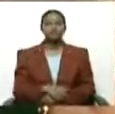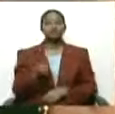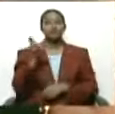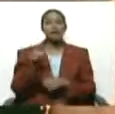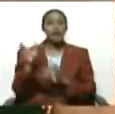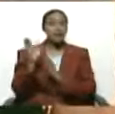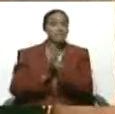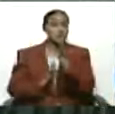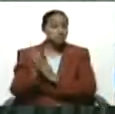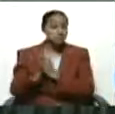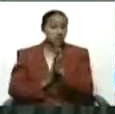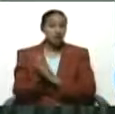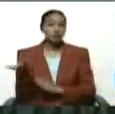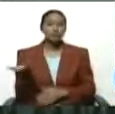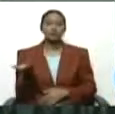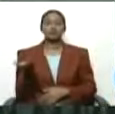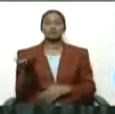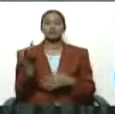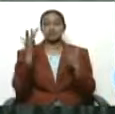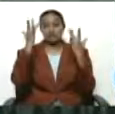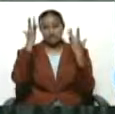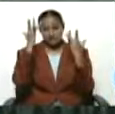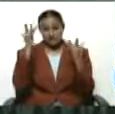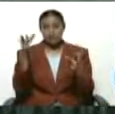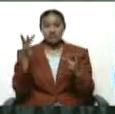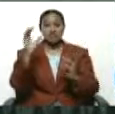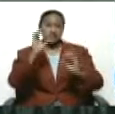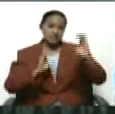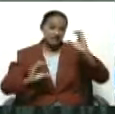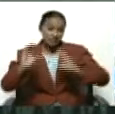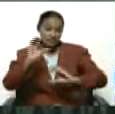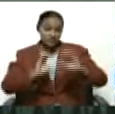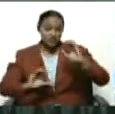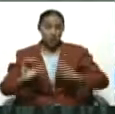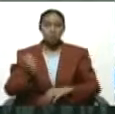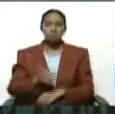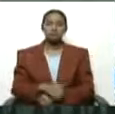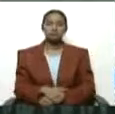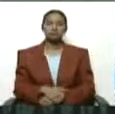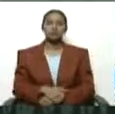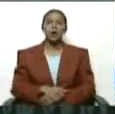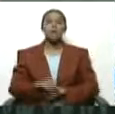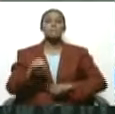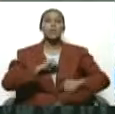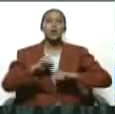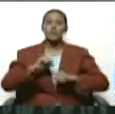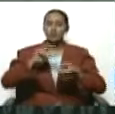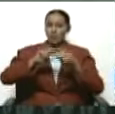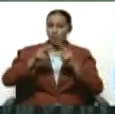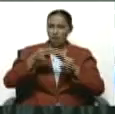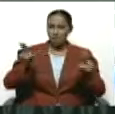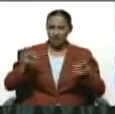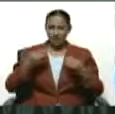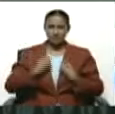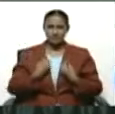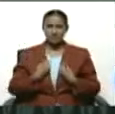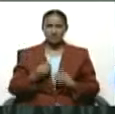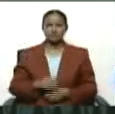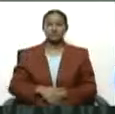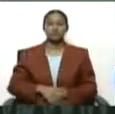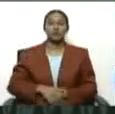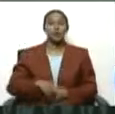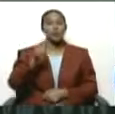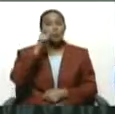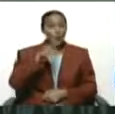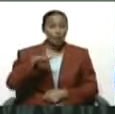emprendedores, intelectuales, científicos e innovadores, Movimiento por la Paz y la Vida, Pueblos